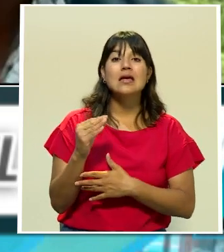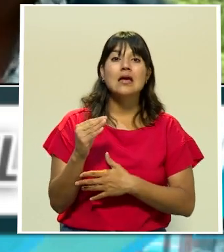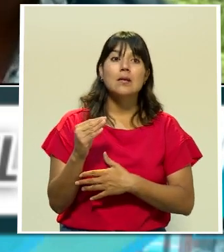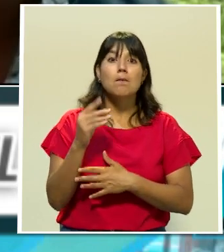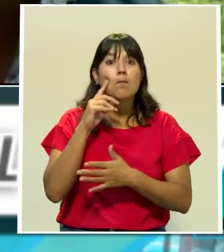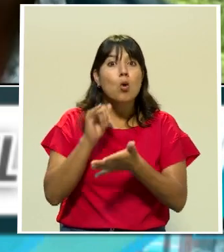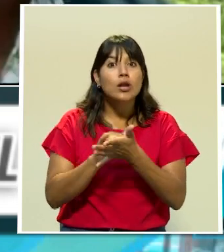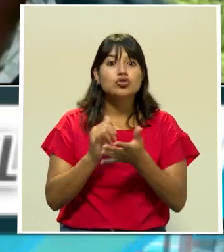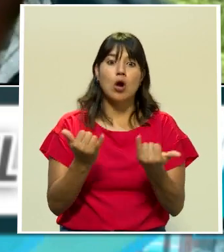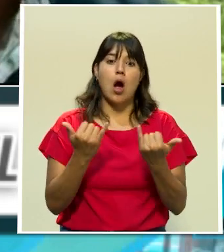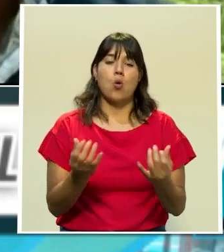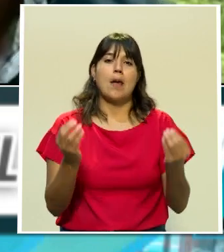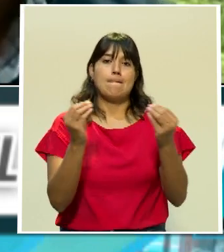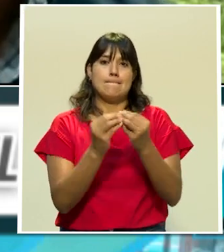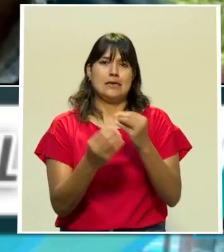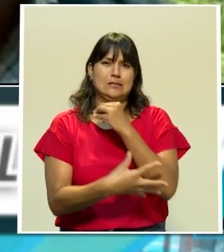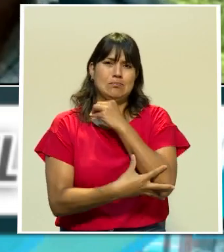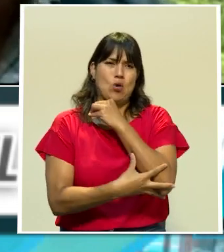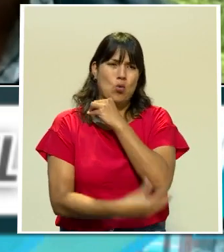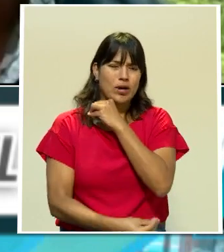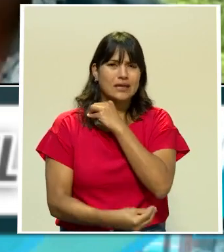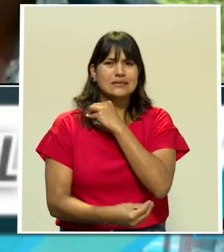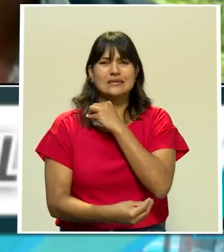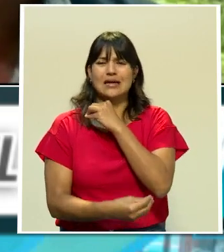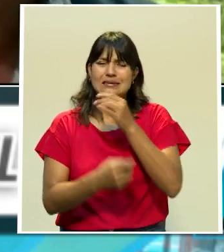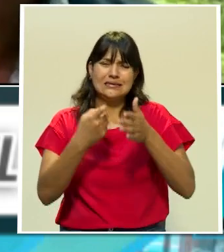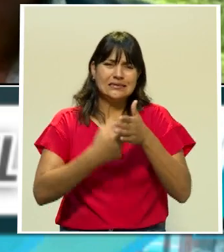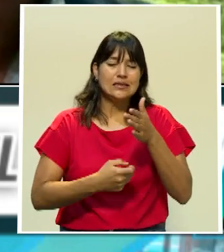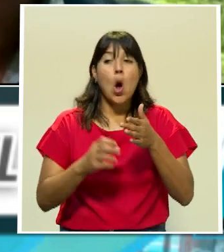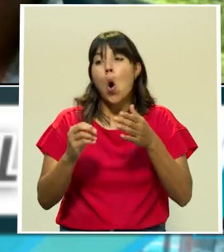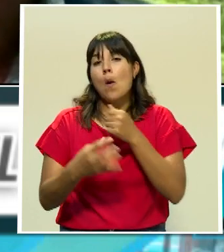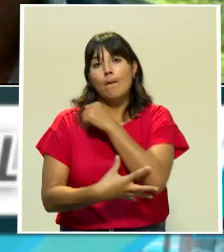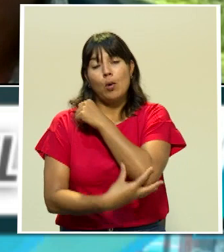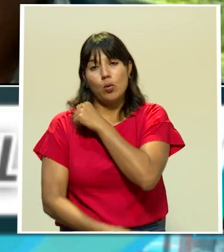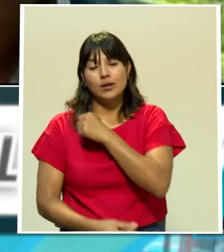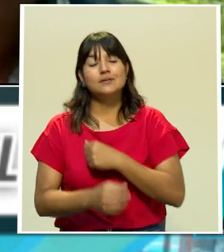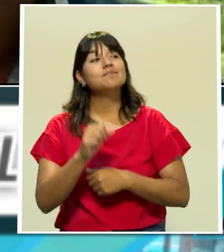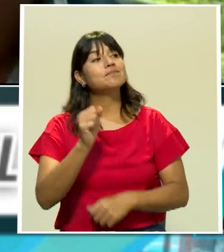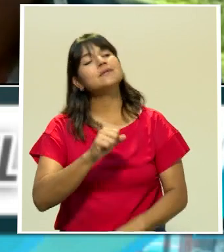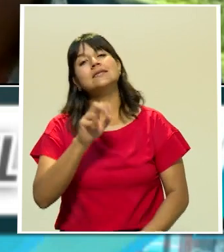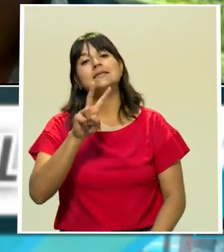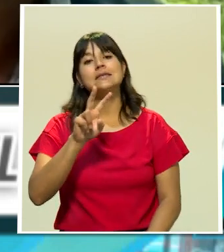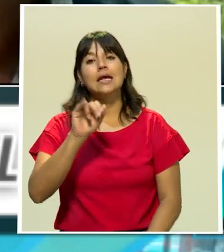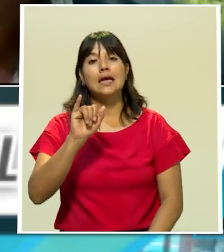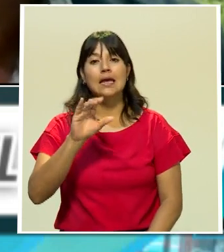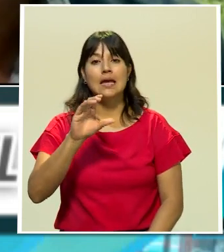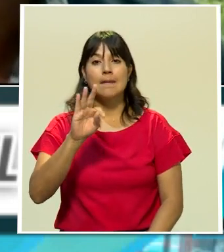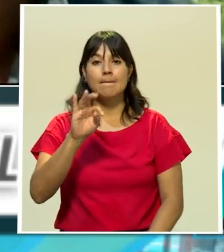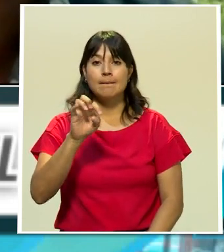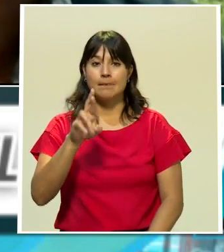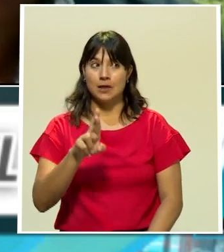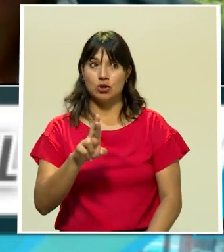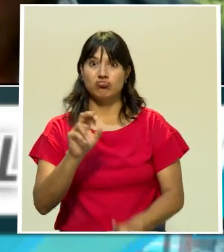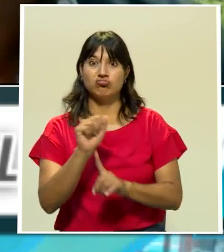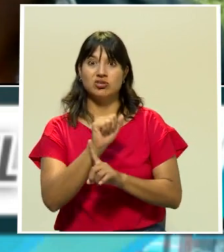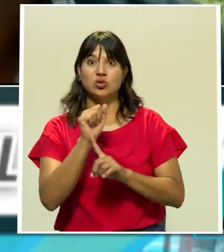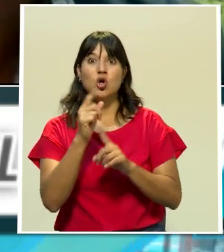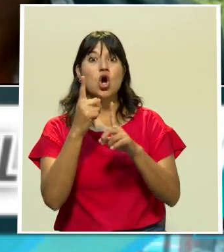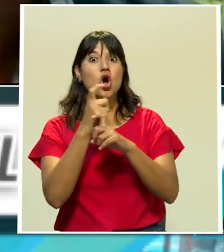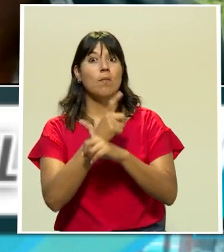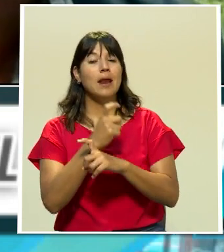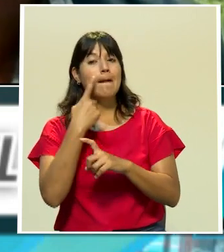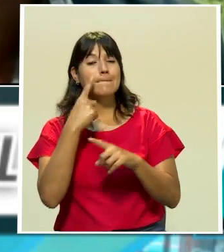la pobreza extrema como la pobreza en general. Así es, don Víctor. Un panorama muy complejo para